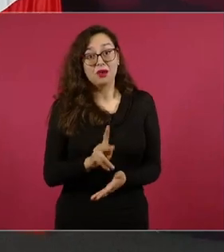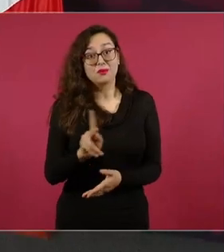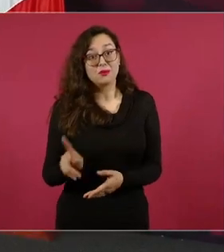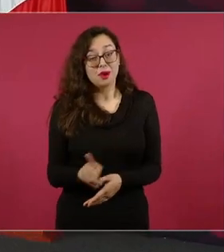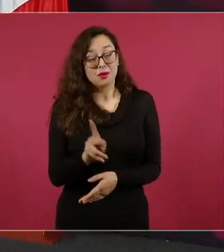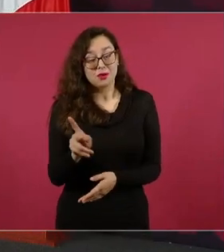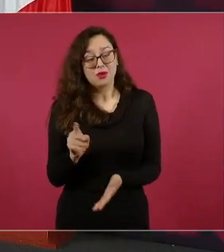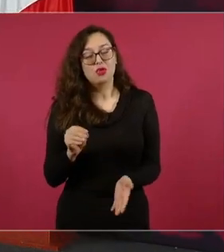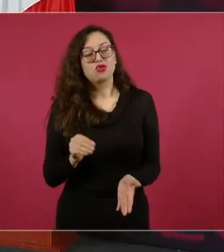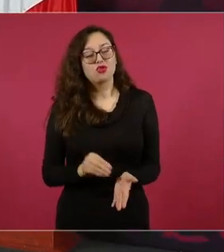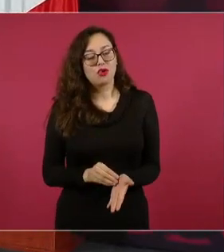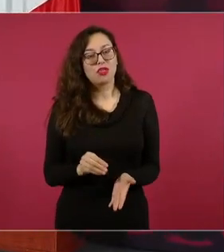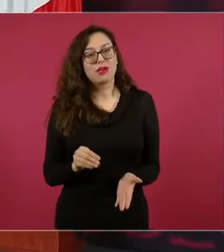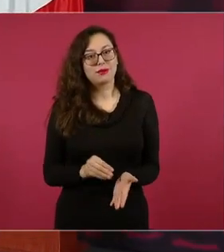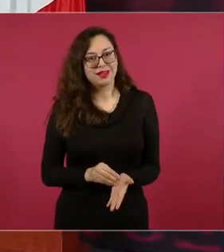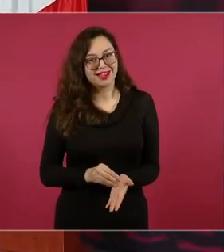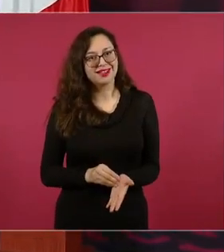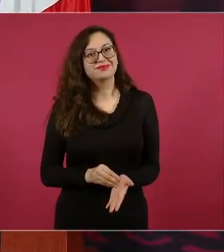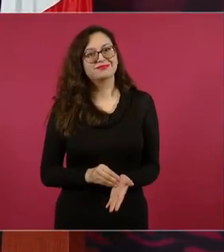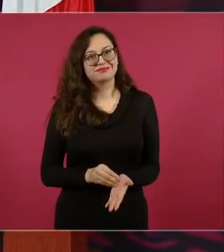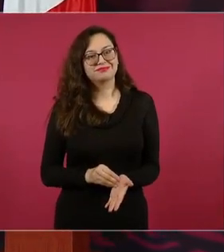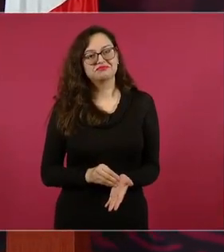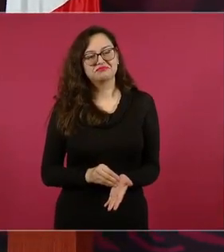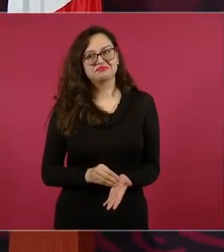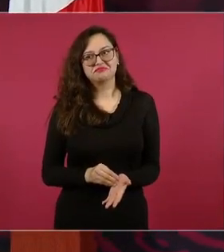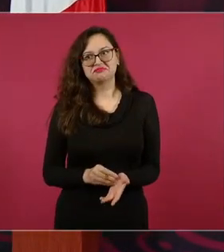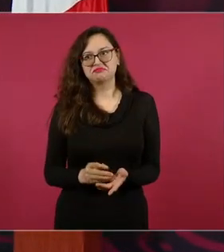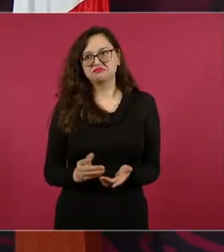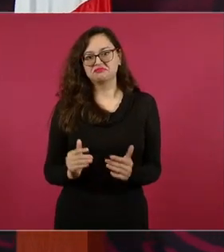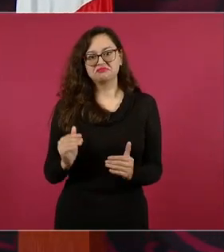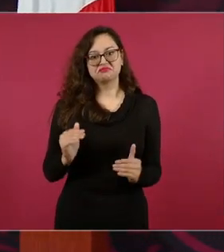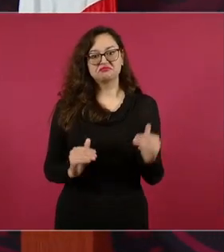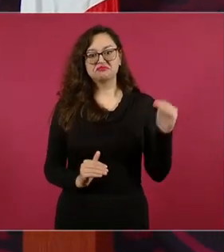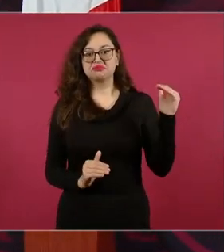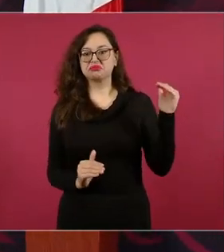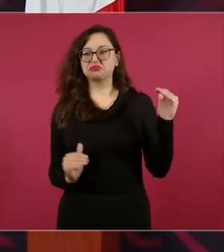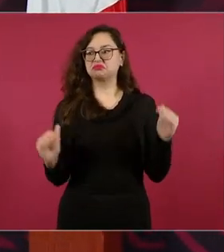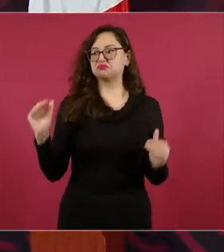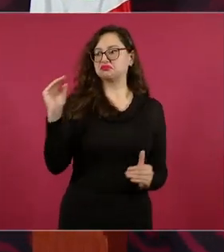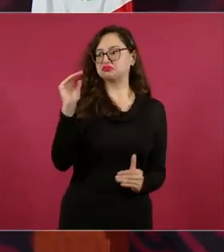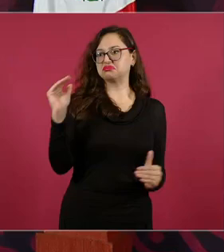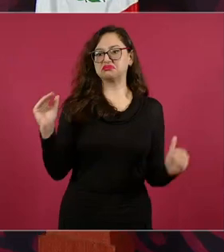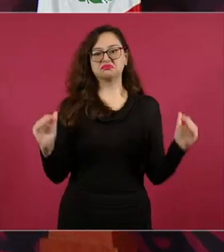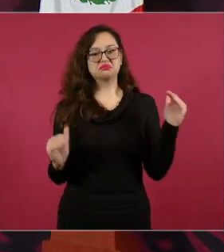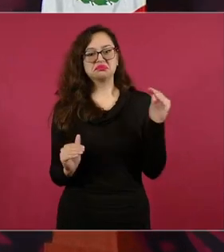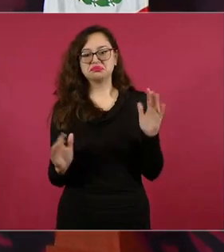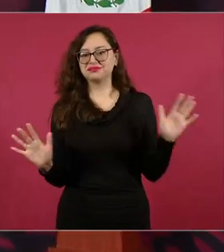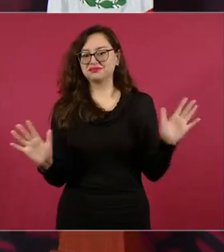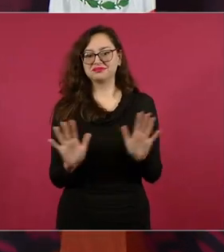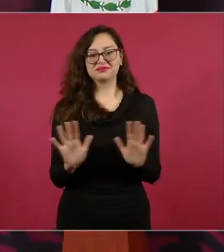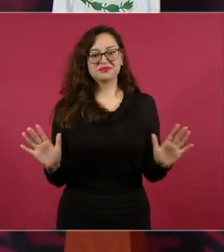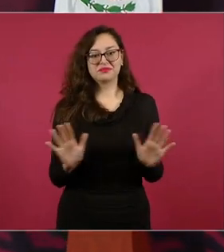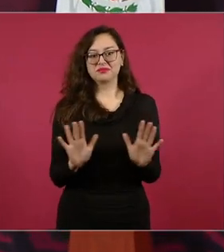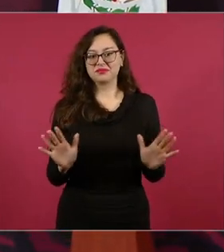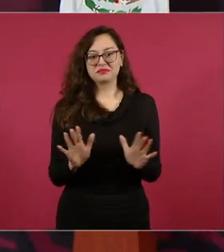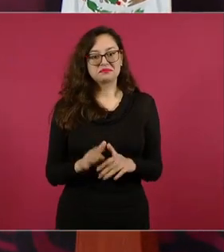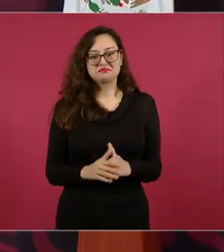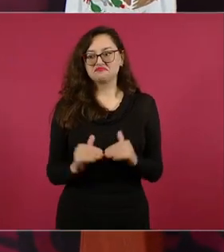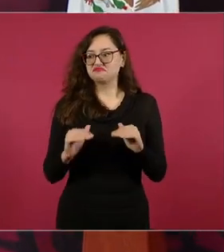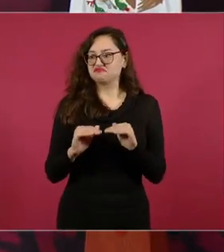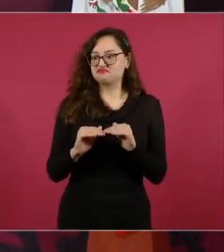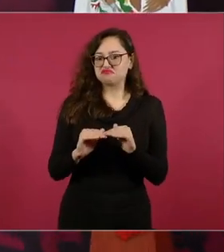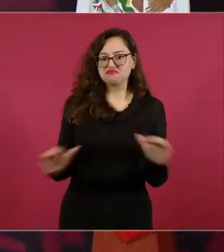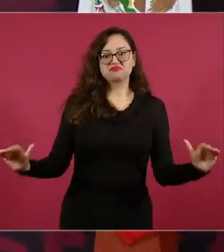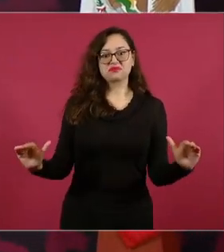distinciones, no hay diferencias de clases. Mis padres eran comerciantes,